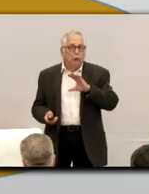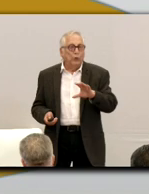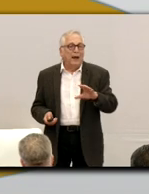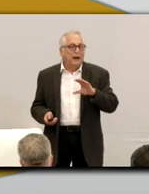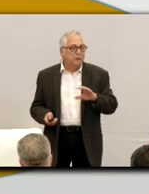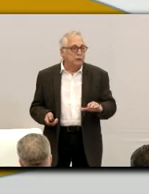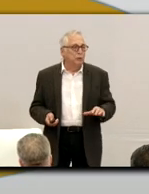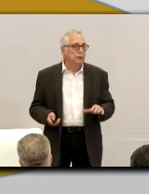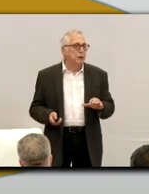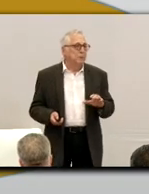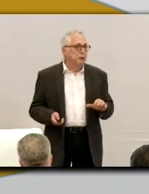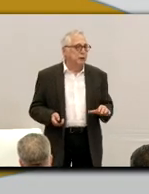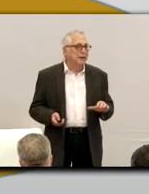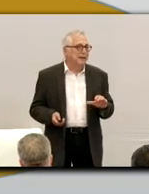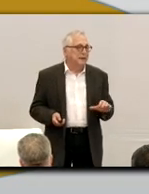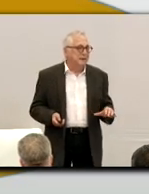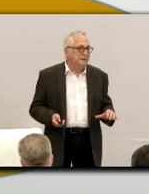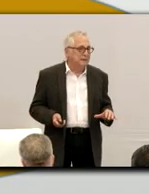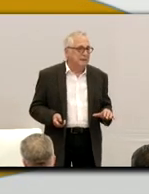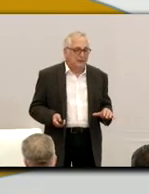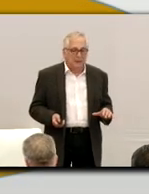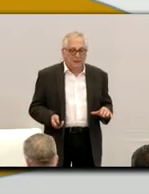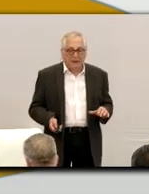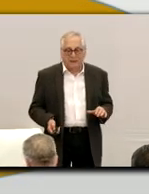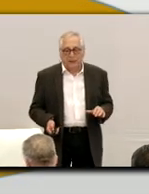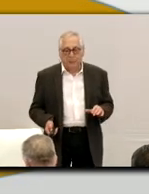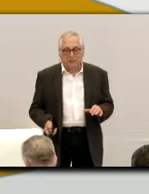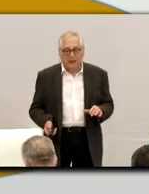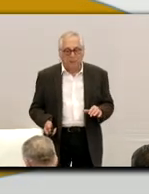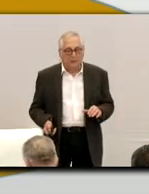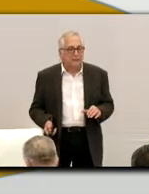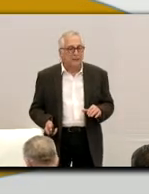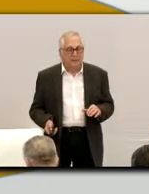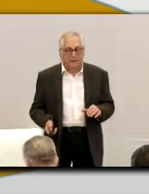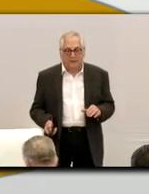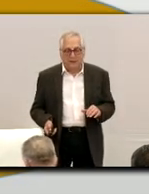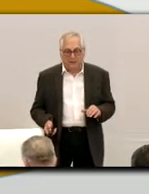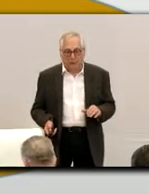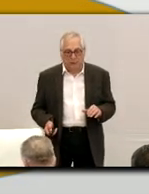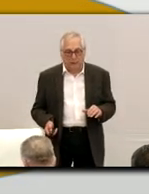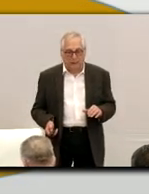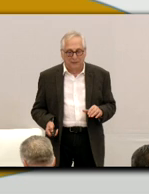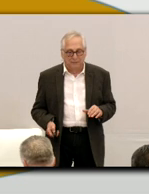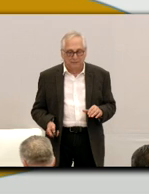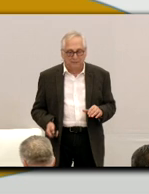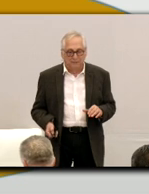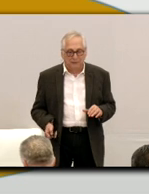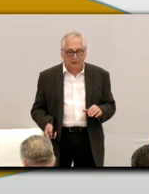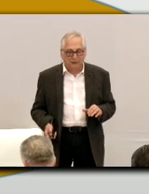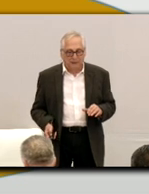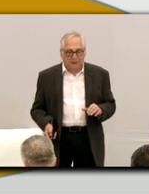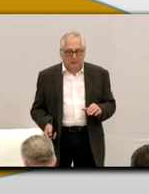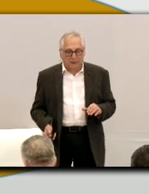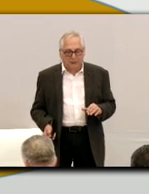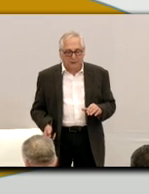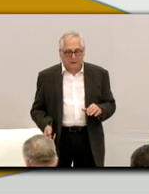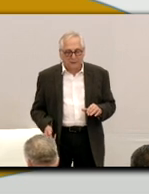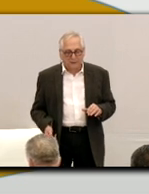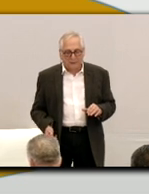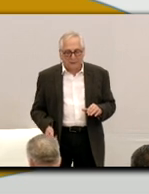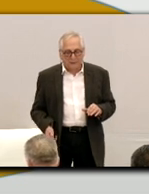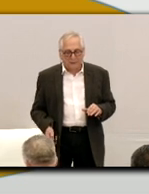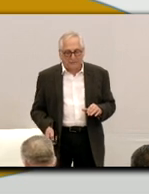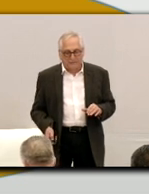que toda acción que una persona realice está impulsada por esta energía emocional.